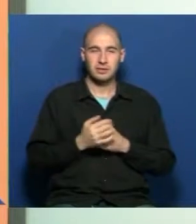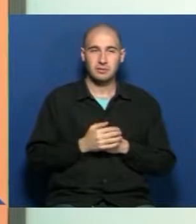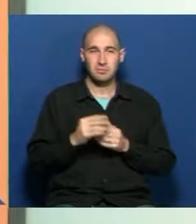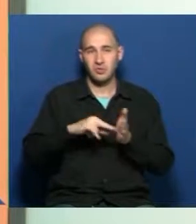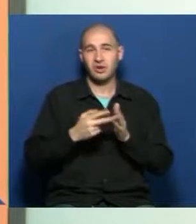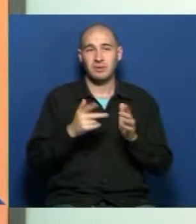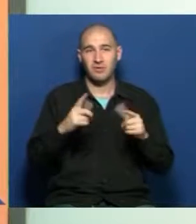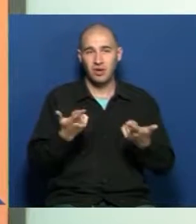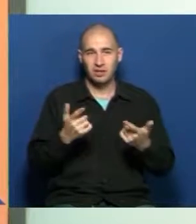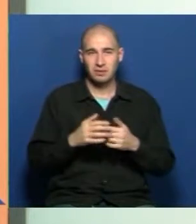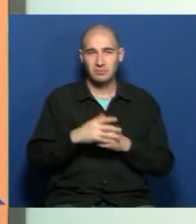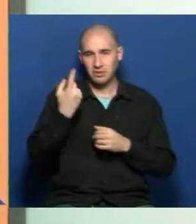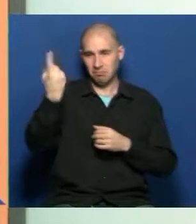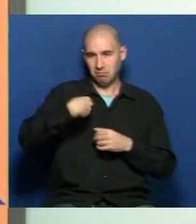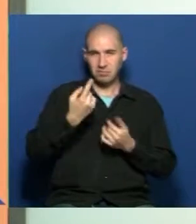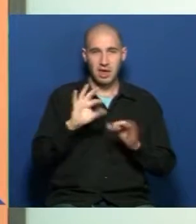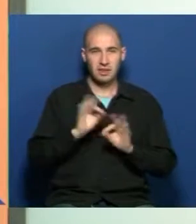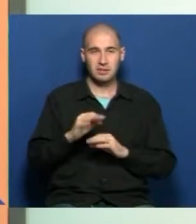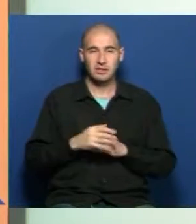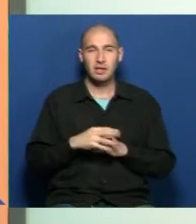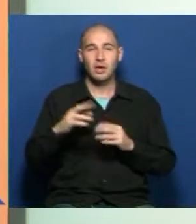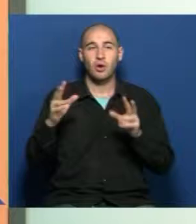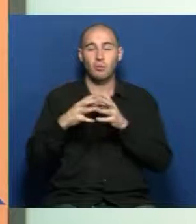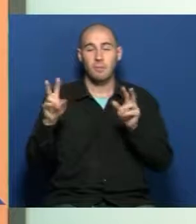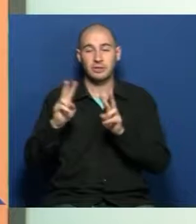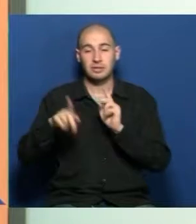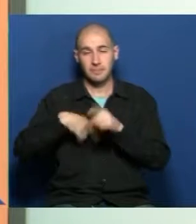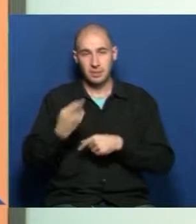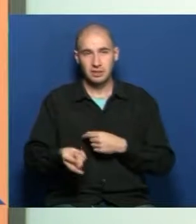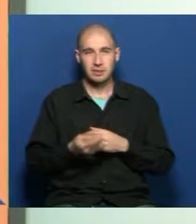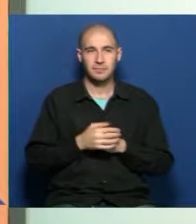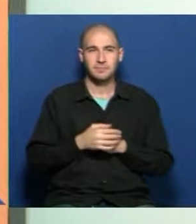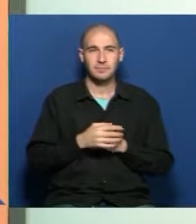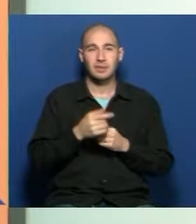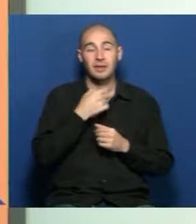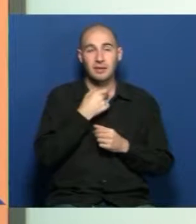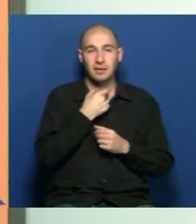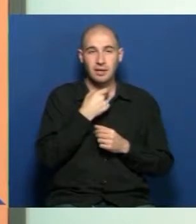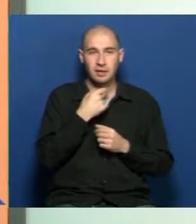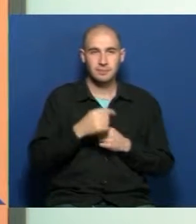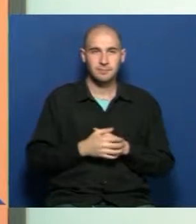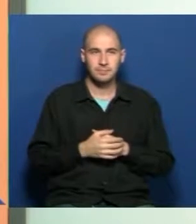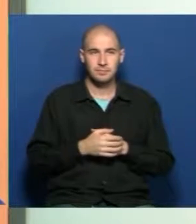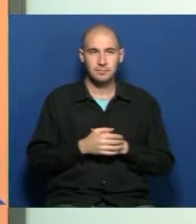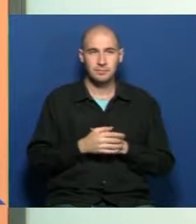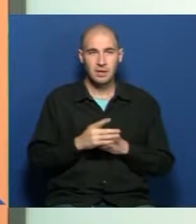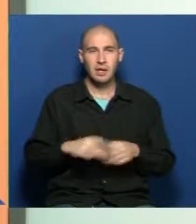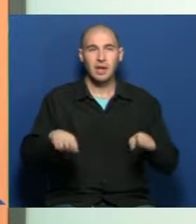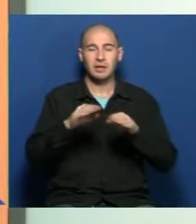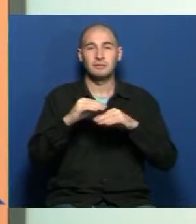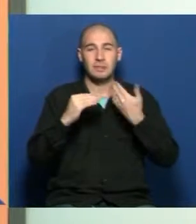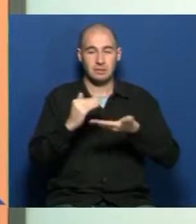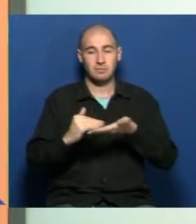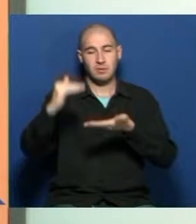ningún problema, nadie nos objetó. El PJ mañana quiere llevar arriba del